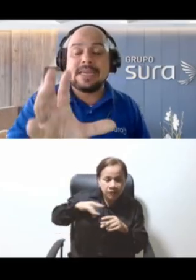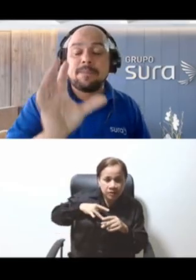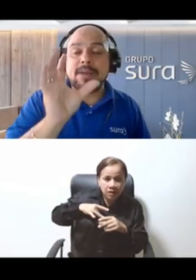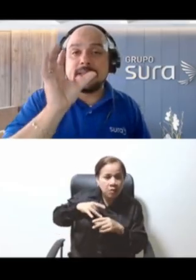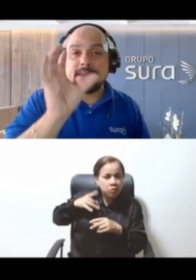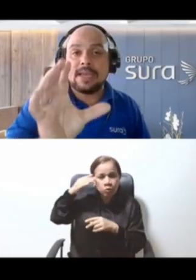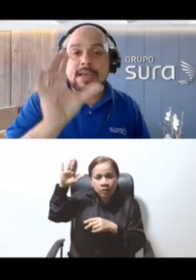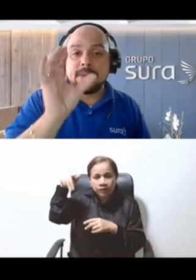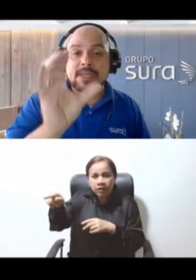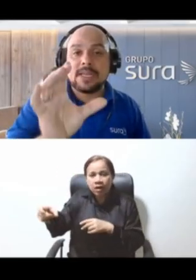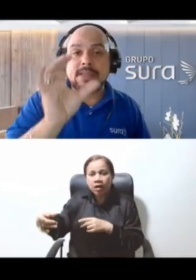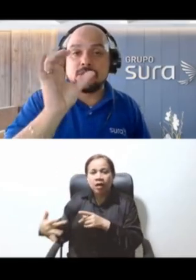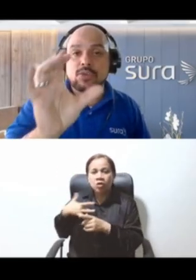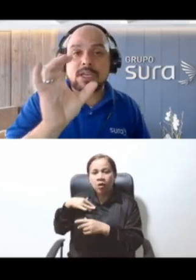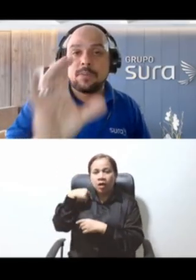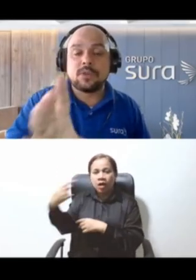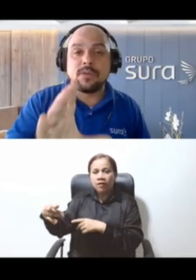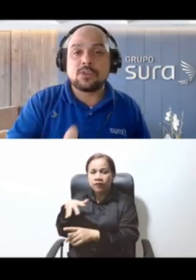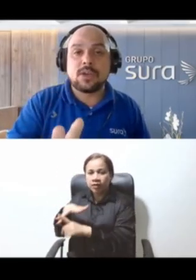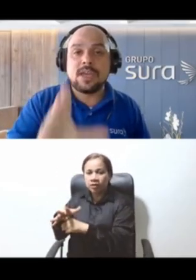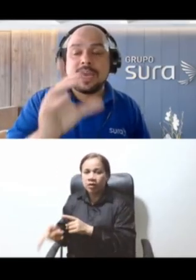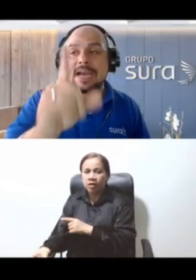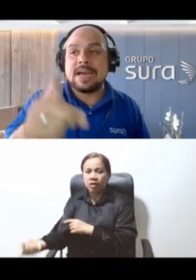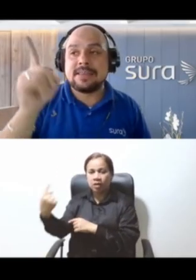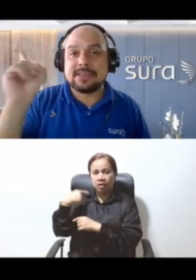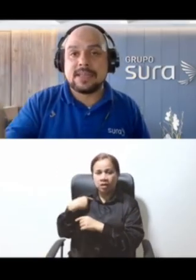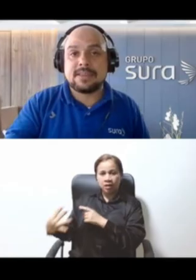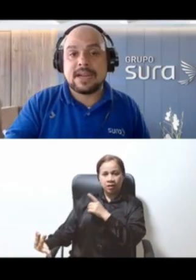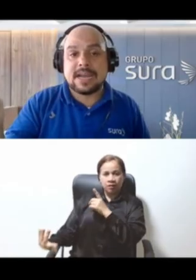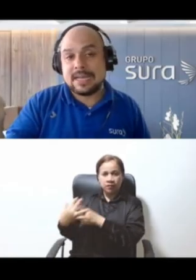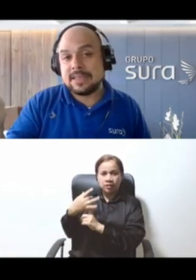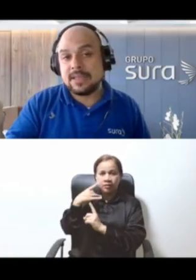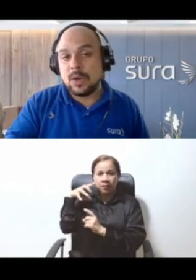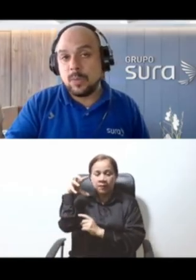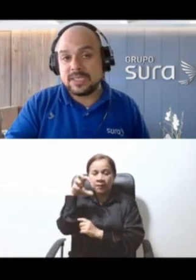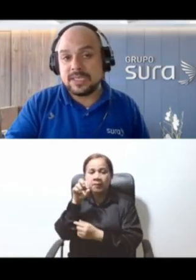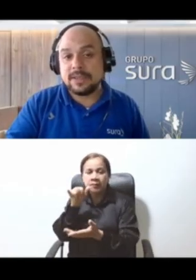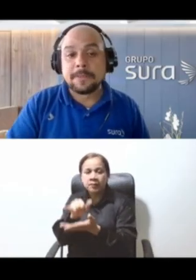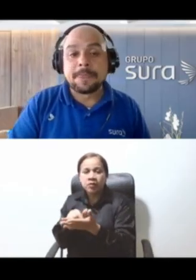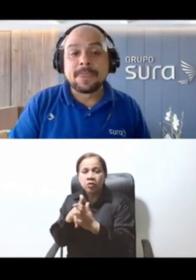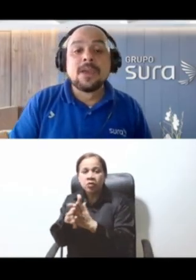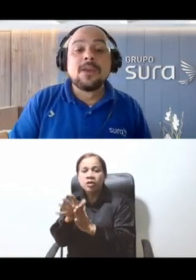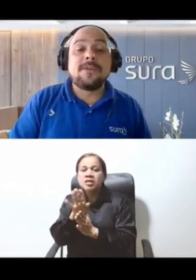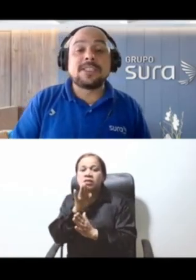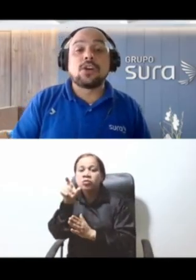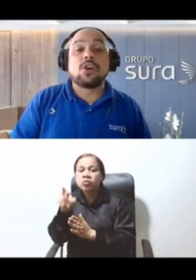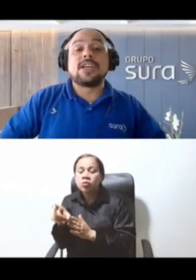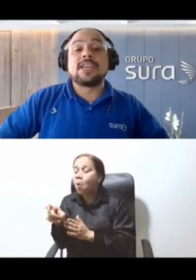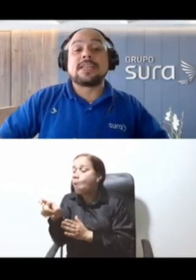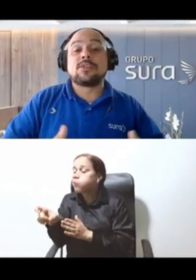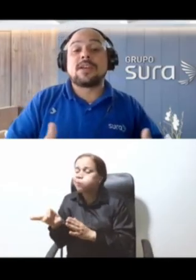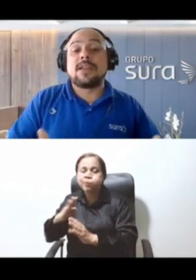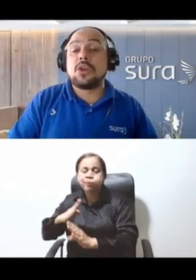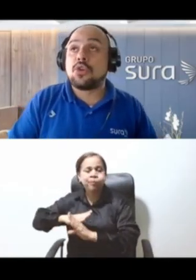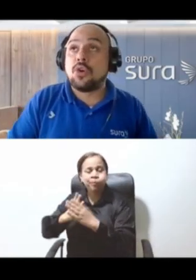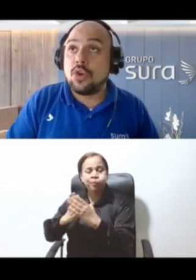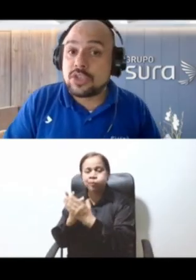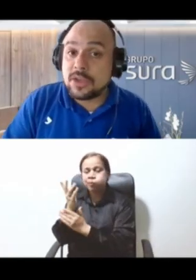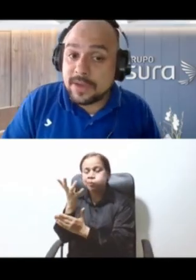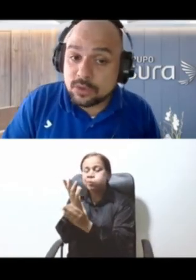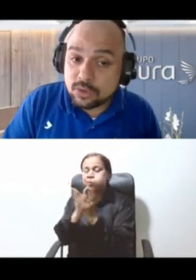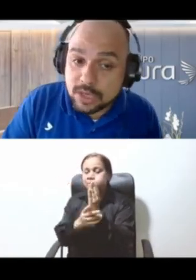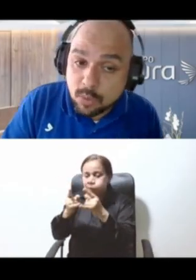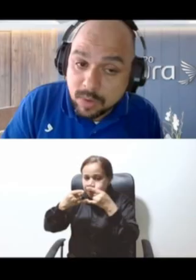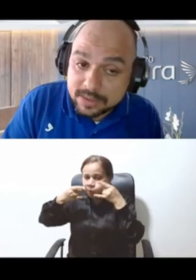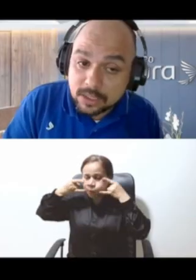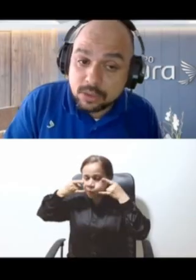brigadistas, siempre tengan presentes sus equipos de bioseguridad antes de entrar a atender a un paciente. Físicos, estamos hablando de